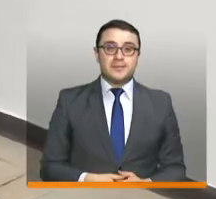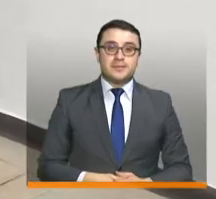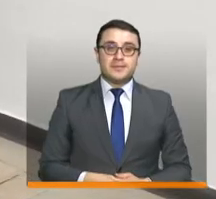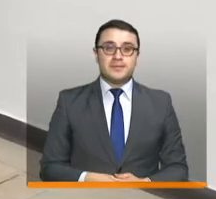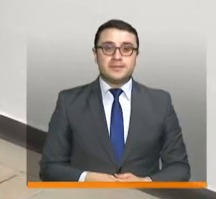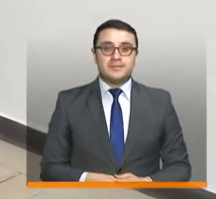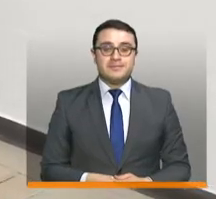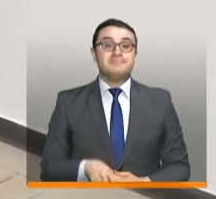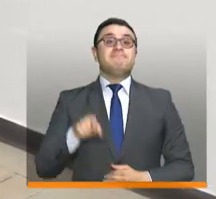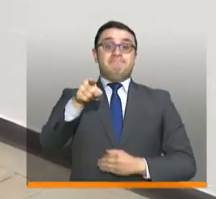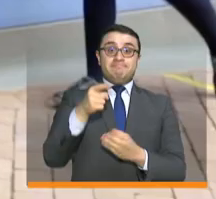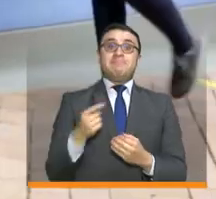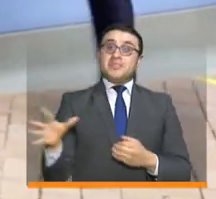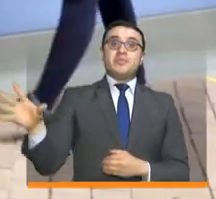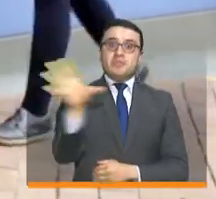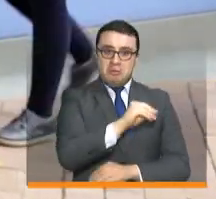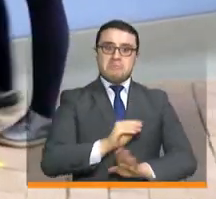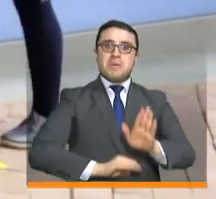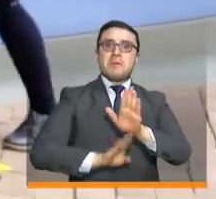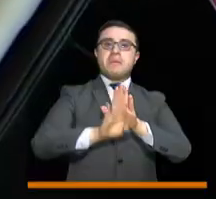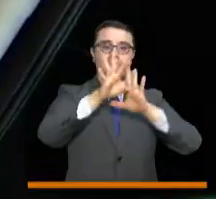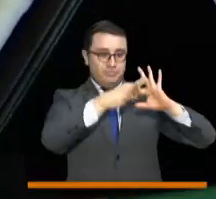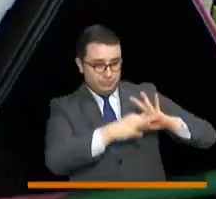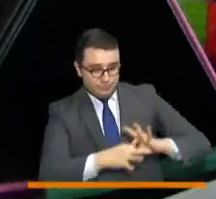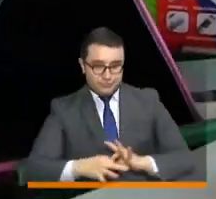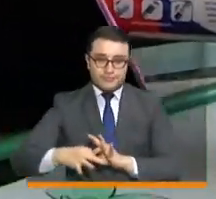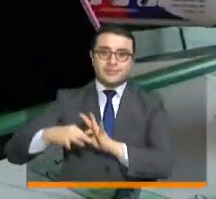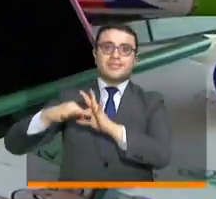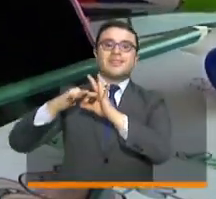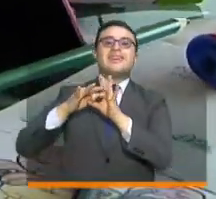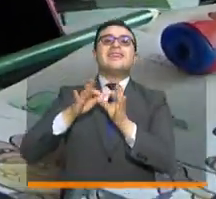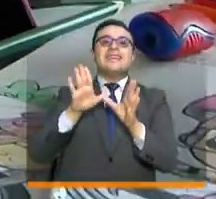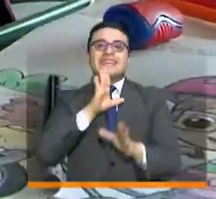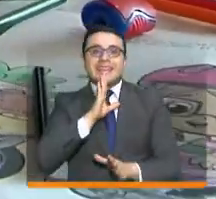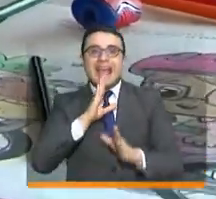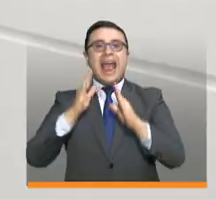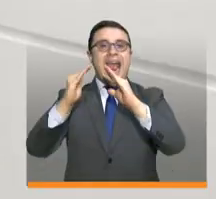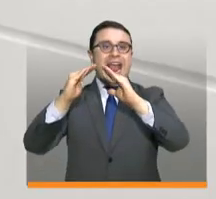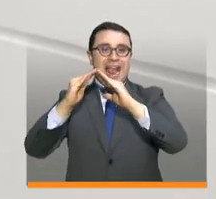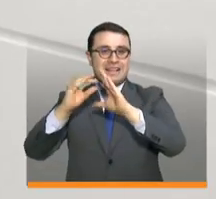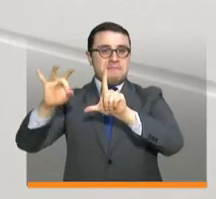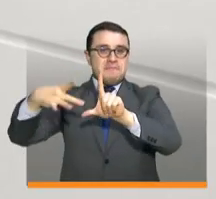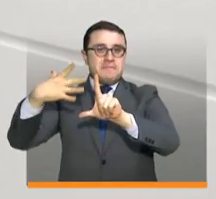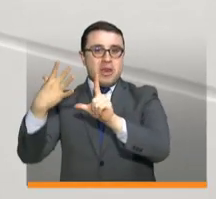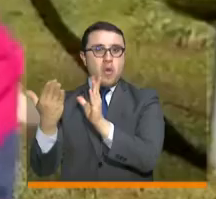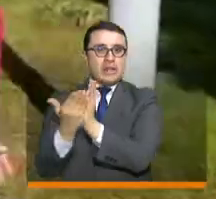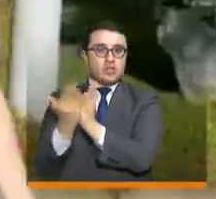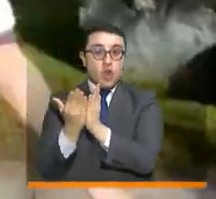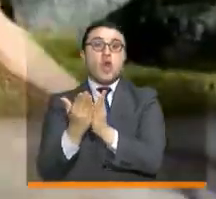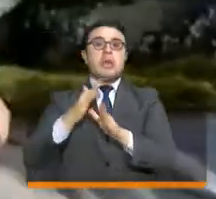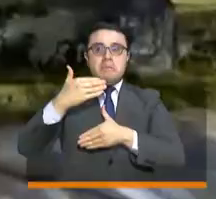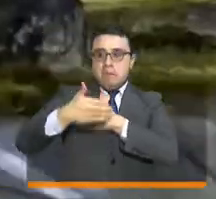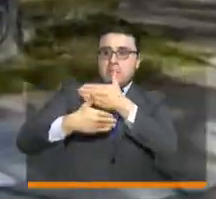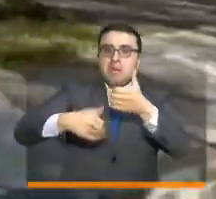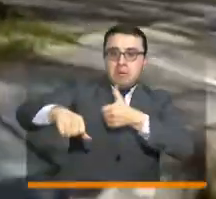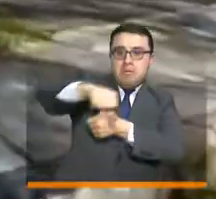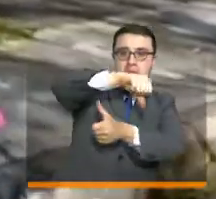De esta manera avanzamos de manera articulada con estudio en casa y el regreso gradual, progresivo y